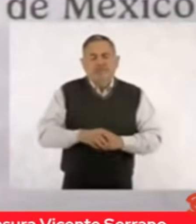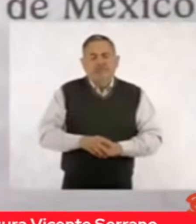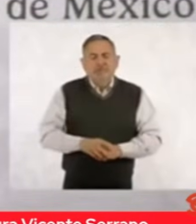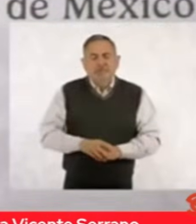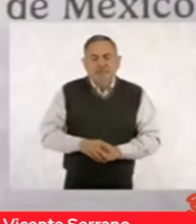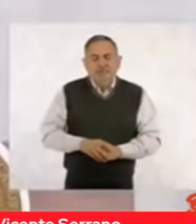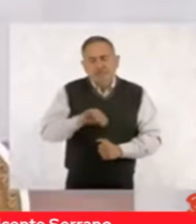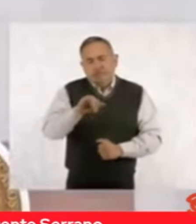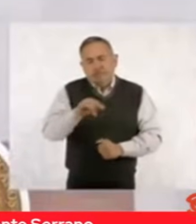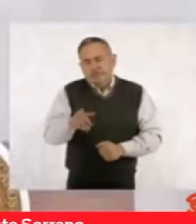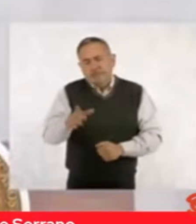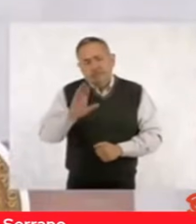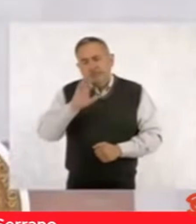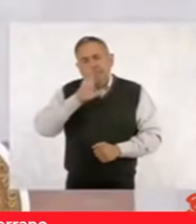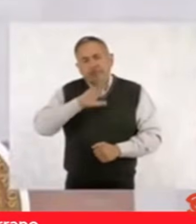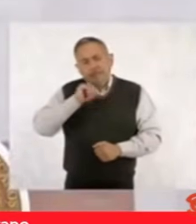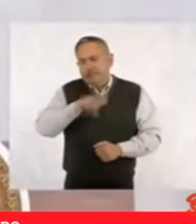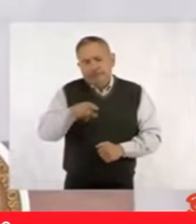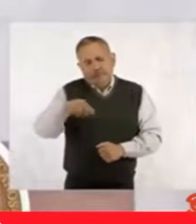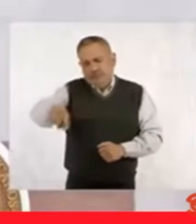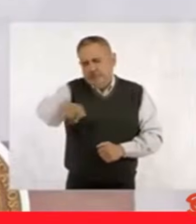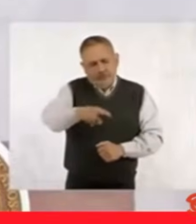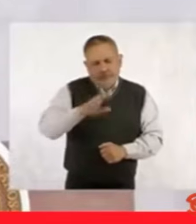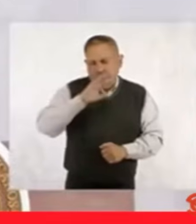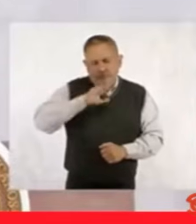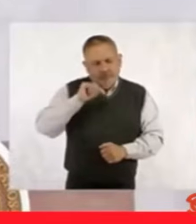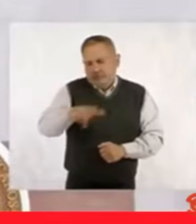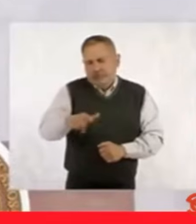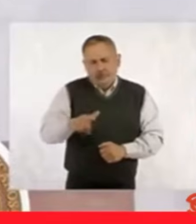Está mal, pues, que se llegue a